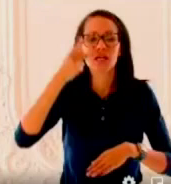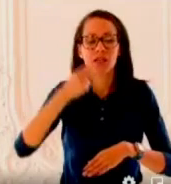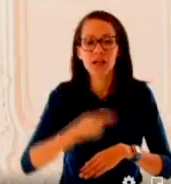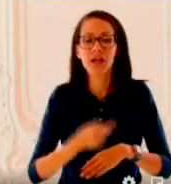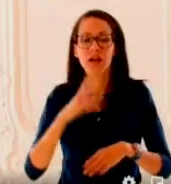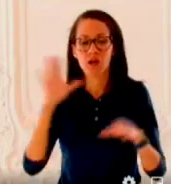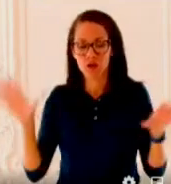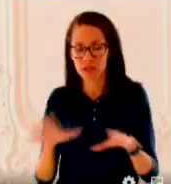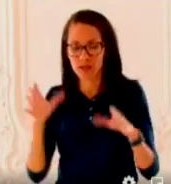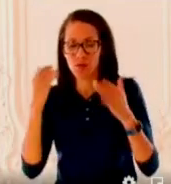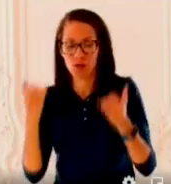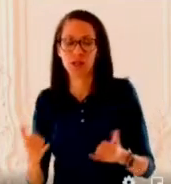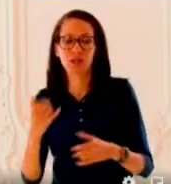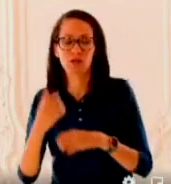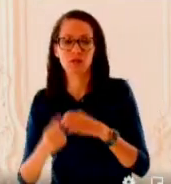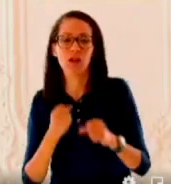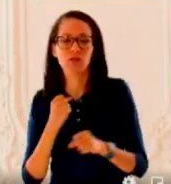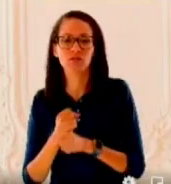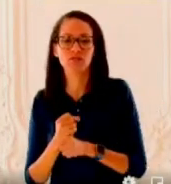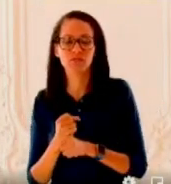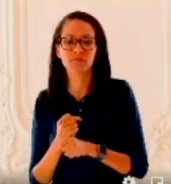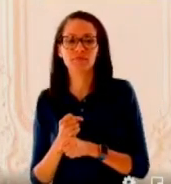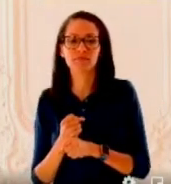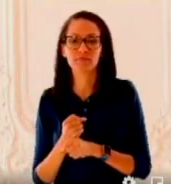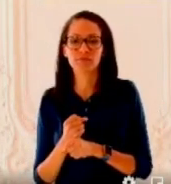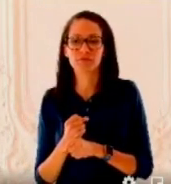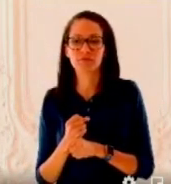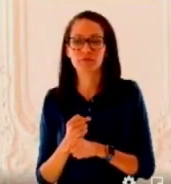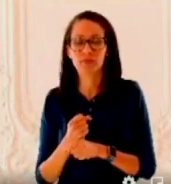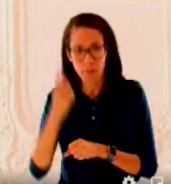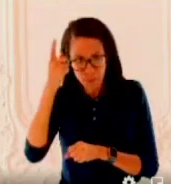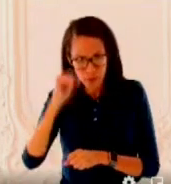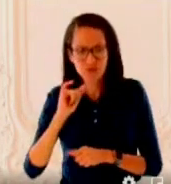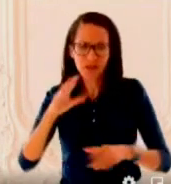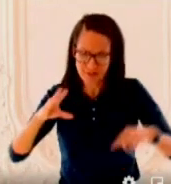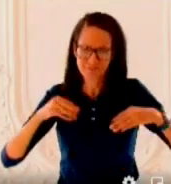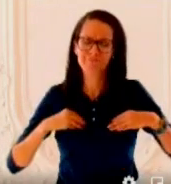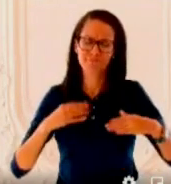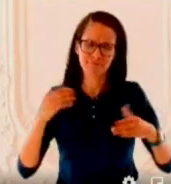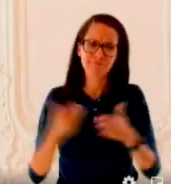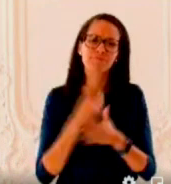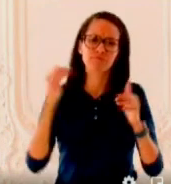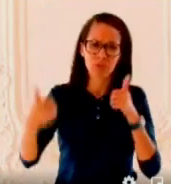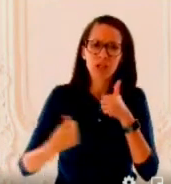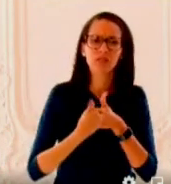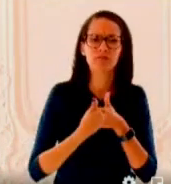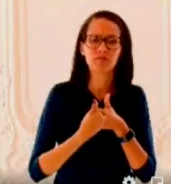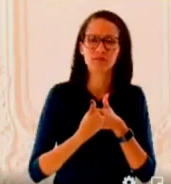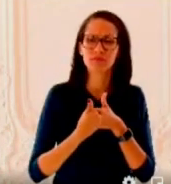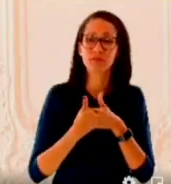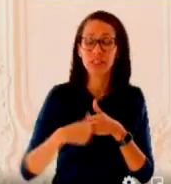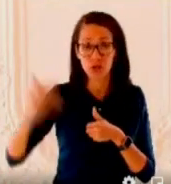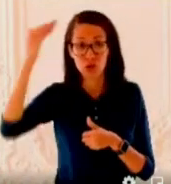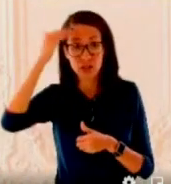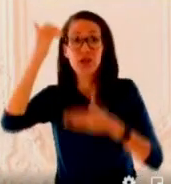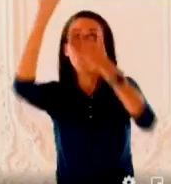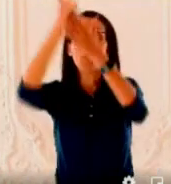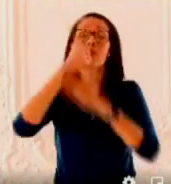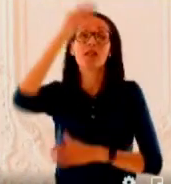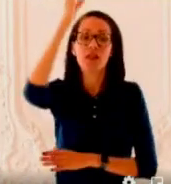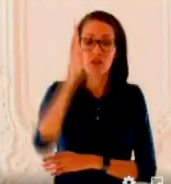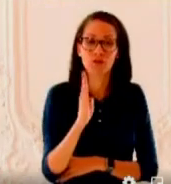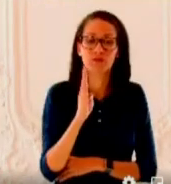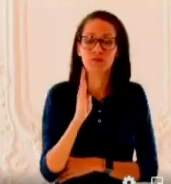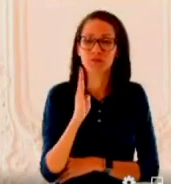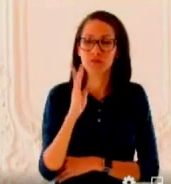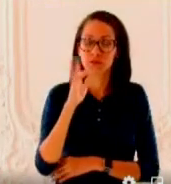estos pasados años. Por eso acepté este nuevo reto y sé que con la ayuda de Dios y con